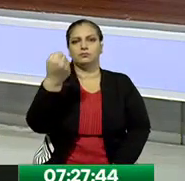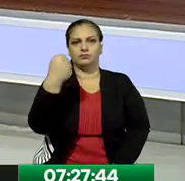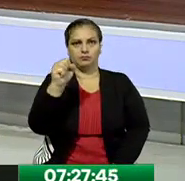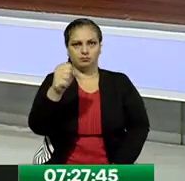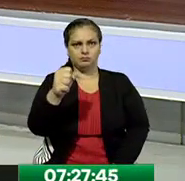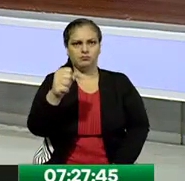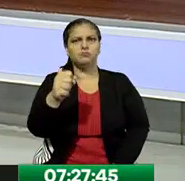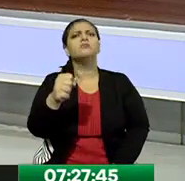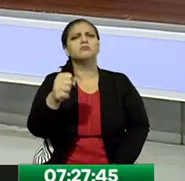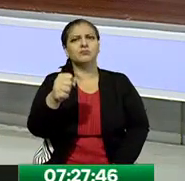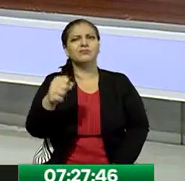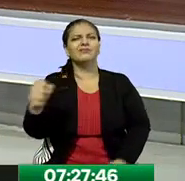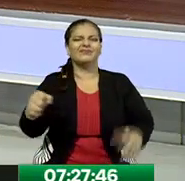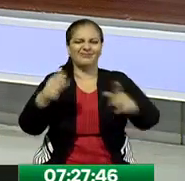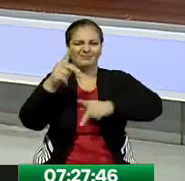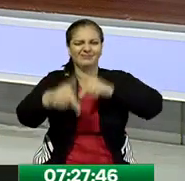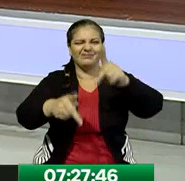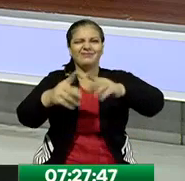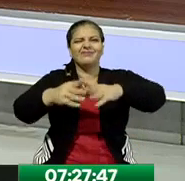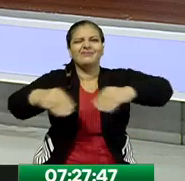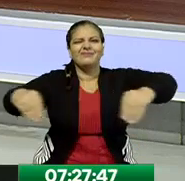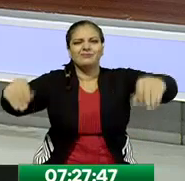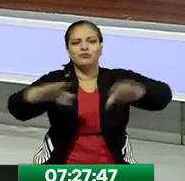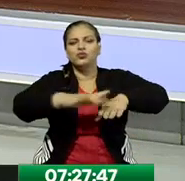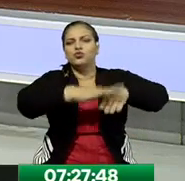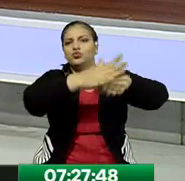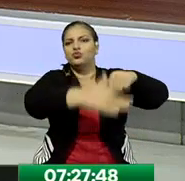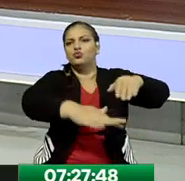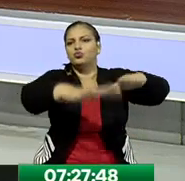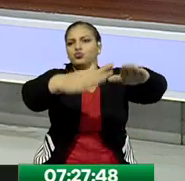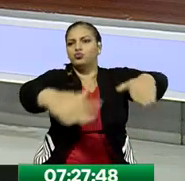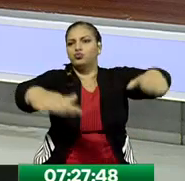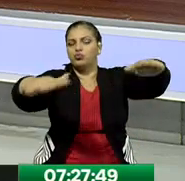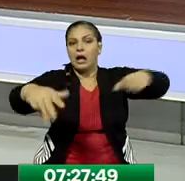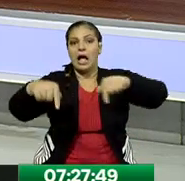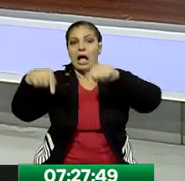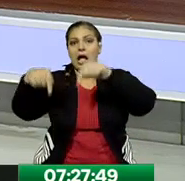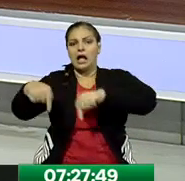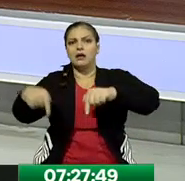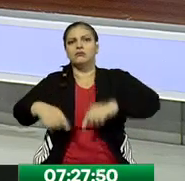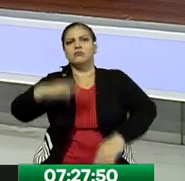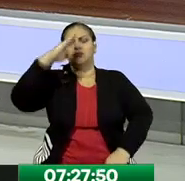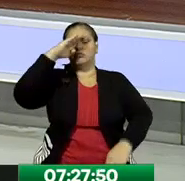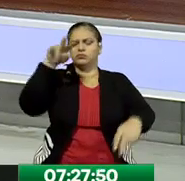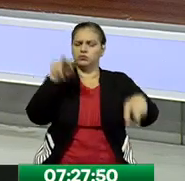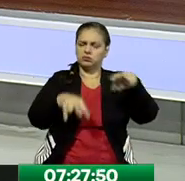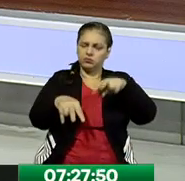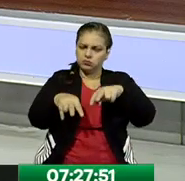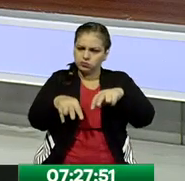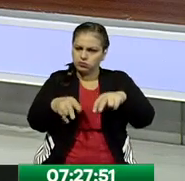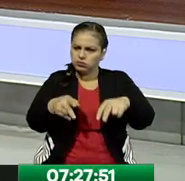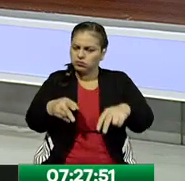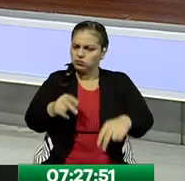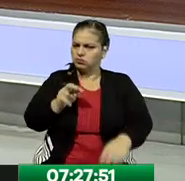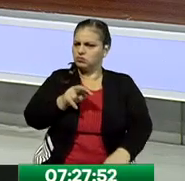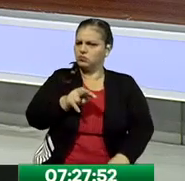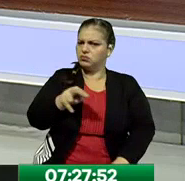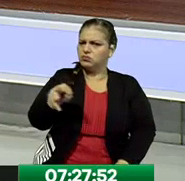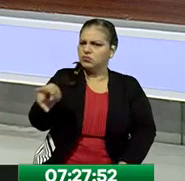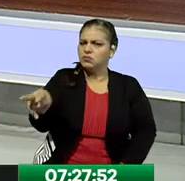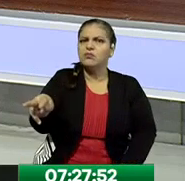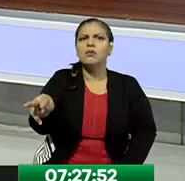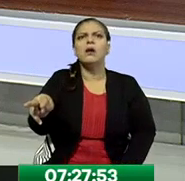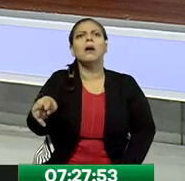la isla Santa Rosa del Cantón San Lorenzo, provincia de Esmeraldas. El grupo de Operación 1.4, en coordinación con